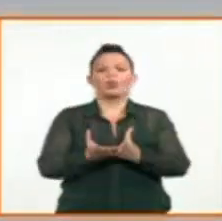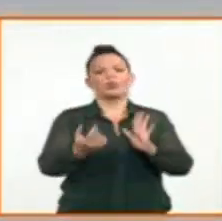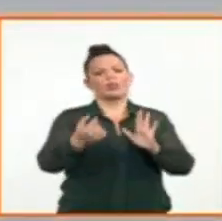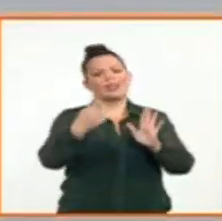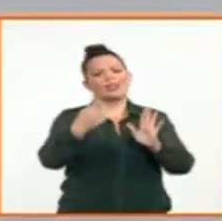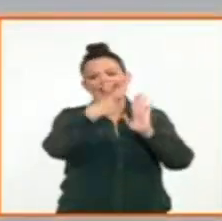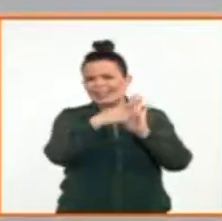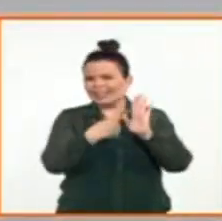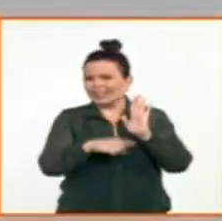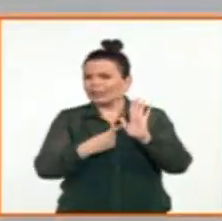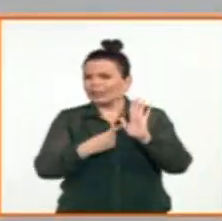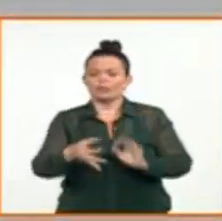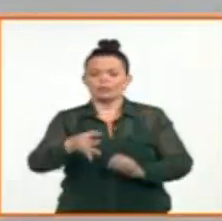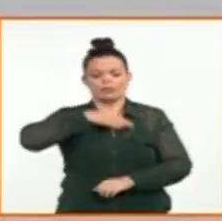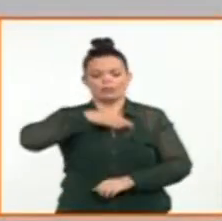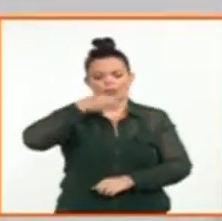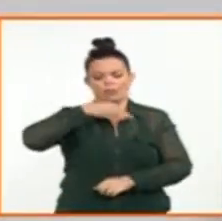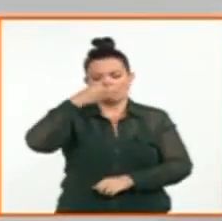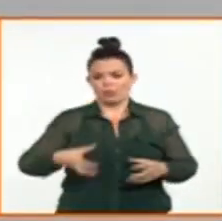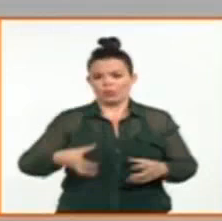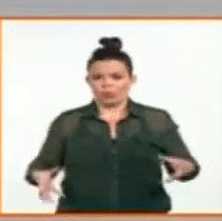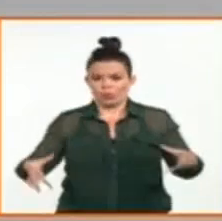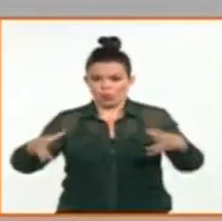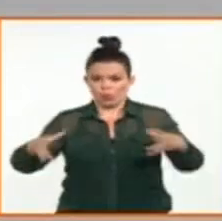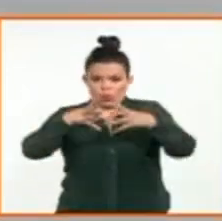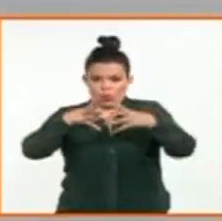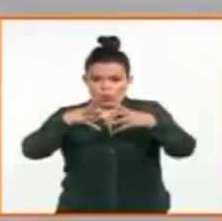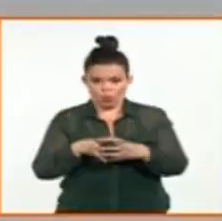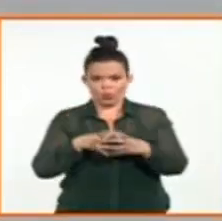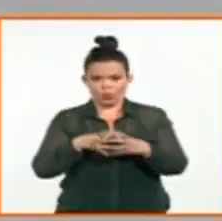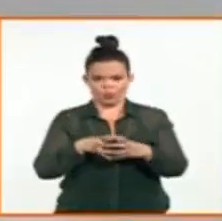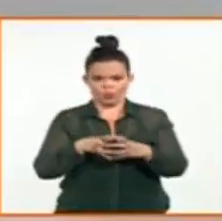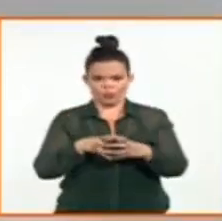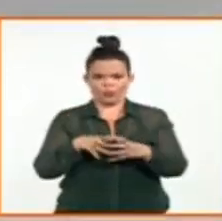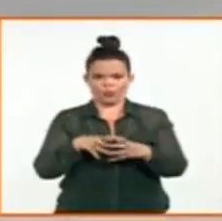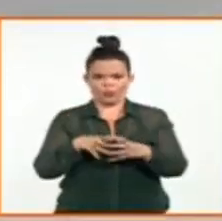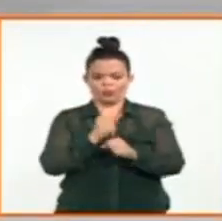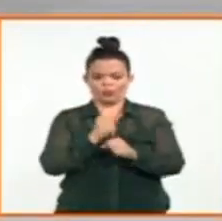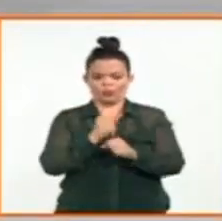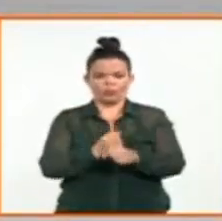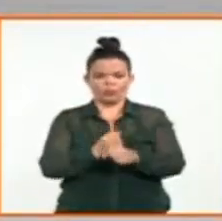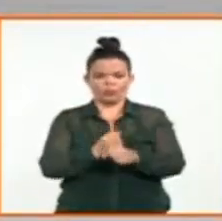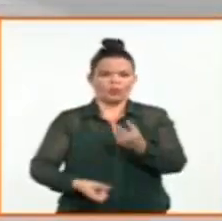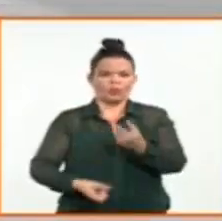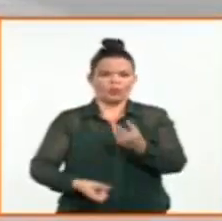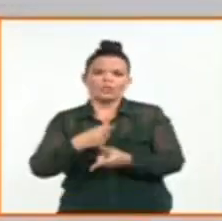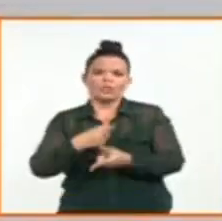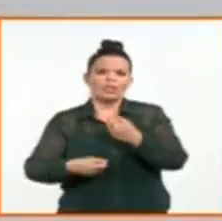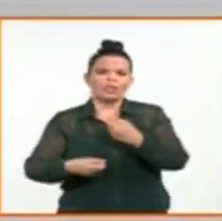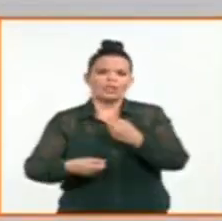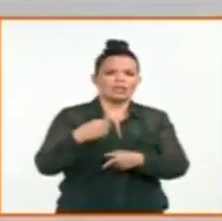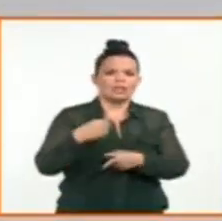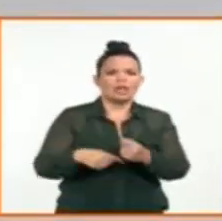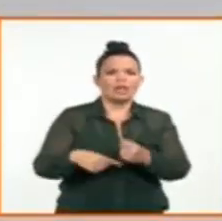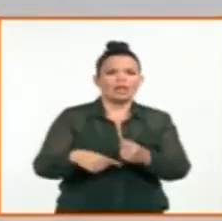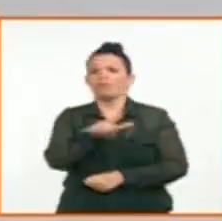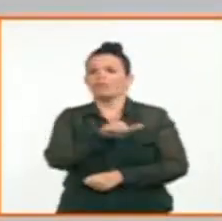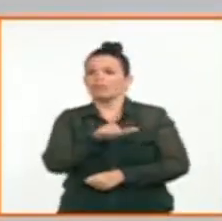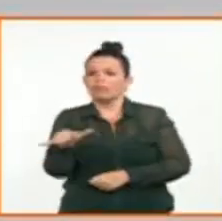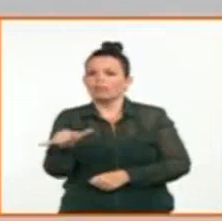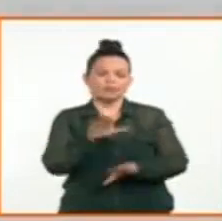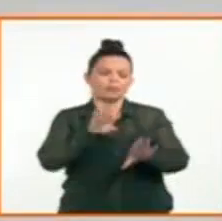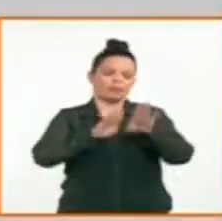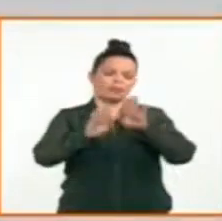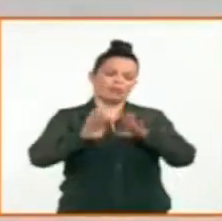que decir que el grupo de la sideromecánica también comercializado productos en MLC,